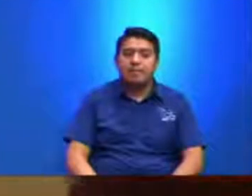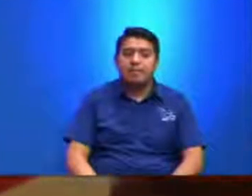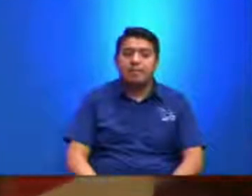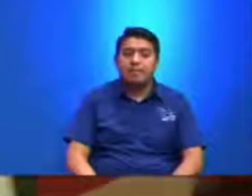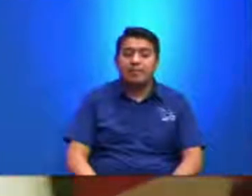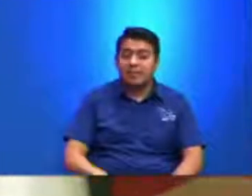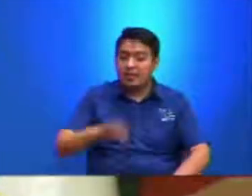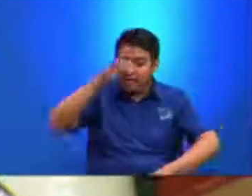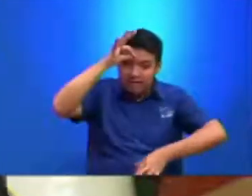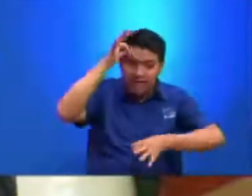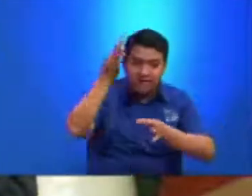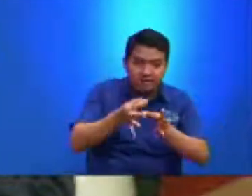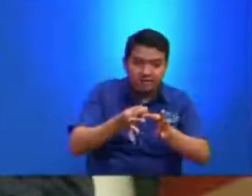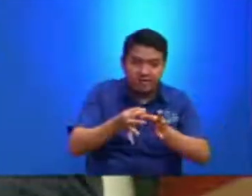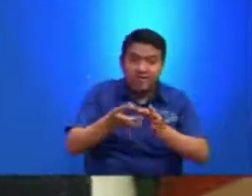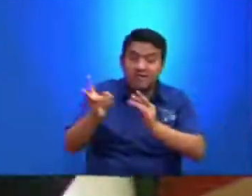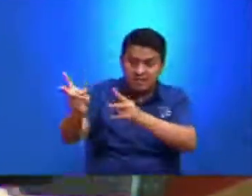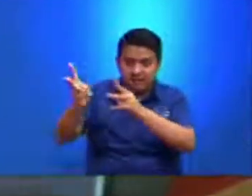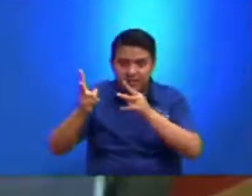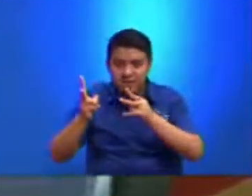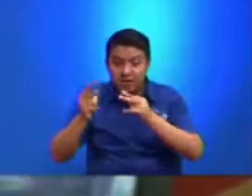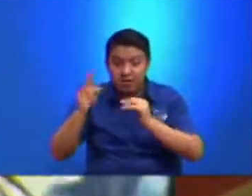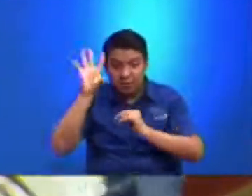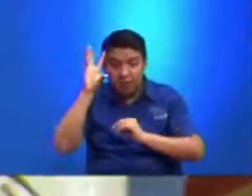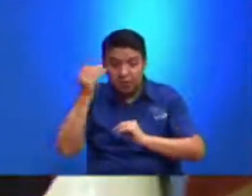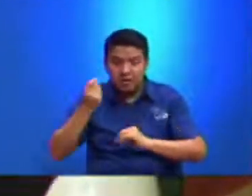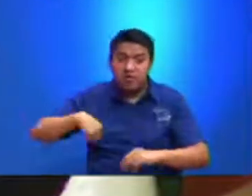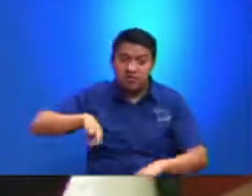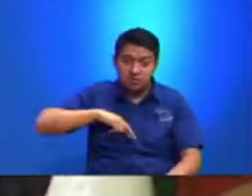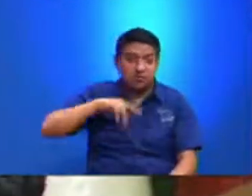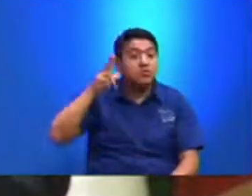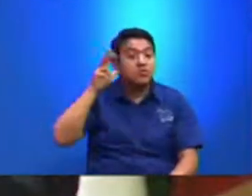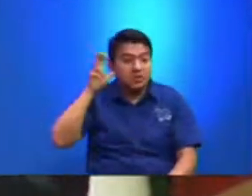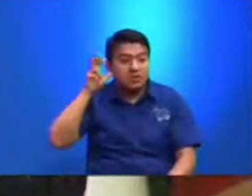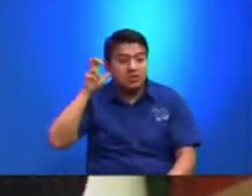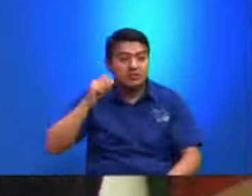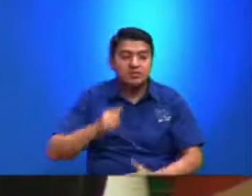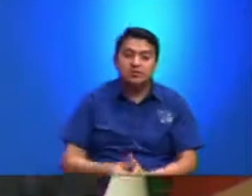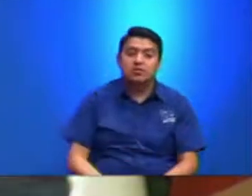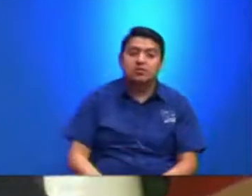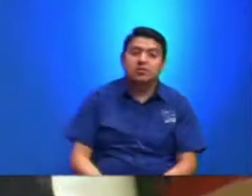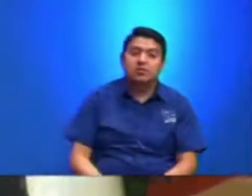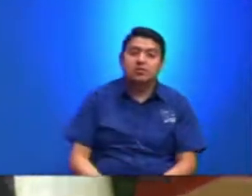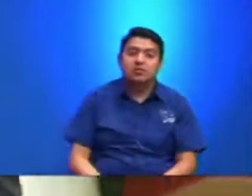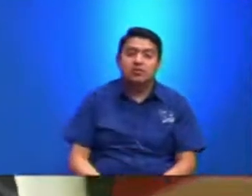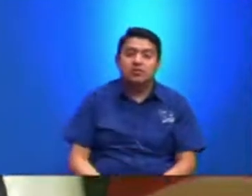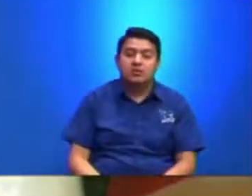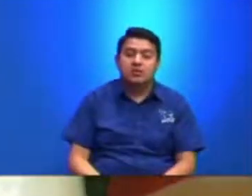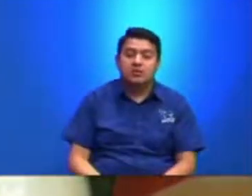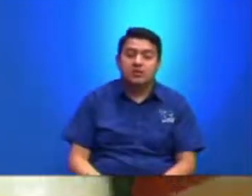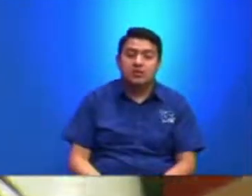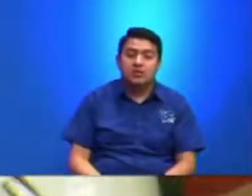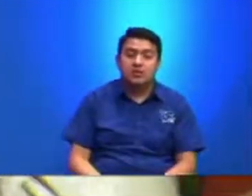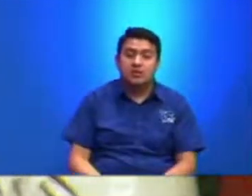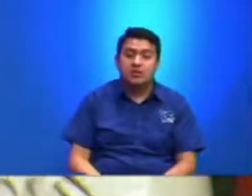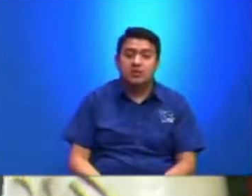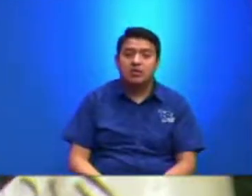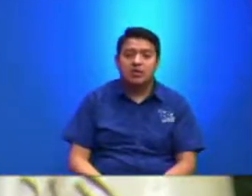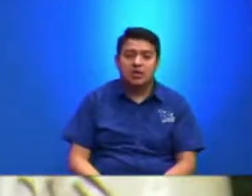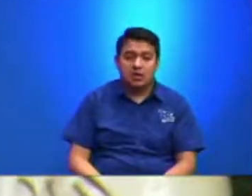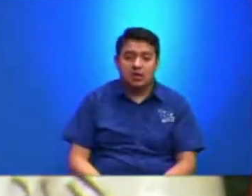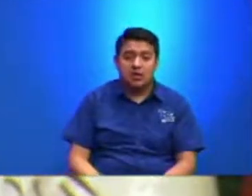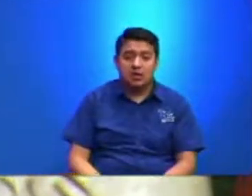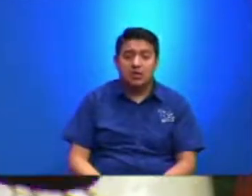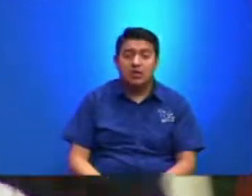La fe viene por el oír. Cuando oímos un testimonio como que el que nos acaba de contar nuestra madre espiritual,